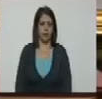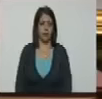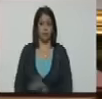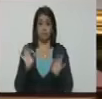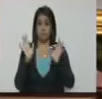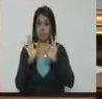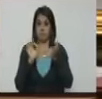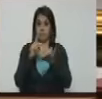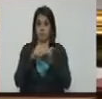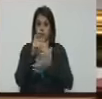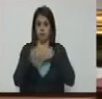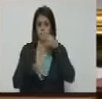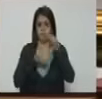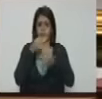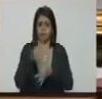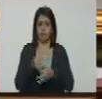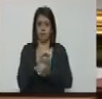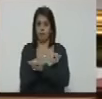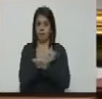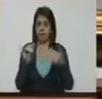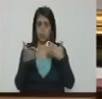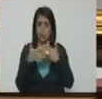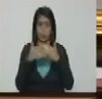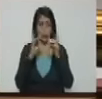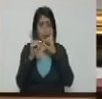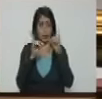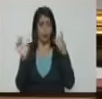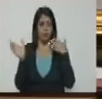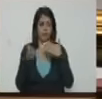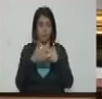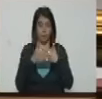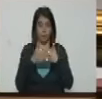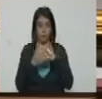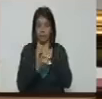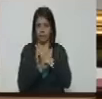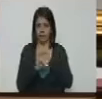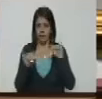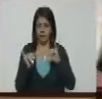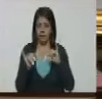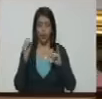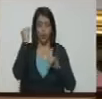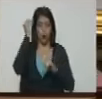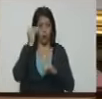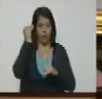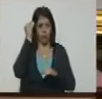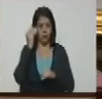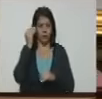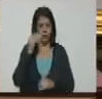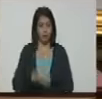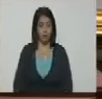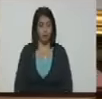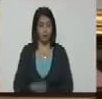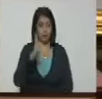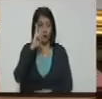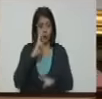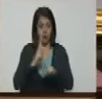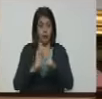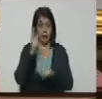Nadie más anotado en el derecho de palabra, se va a cerrar el debate. Se cierra. En consideración,